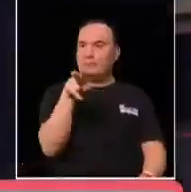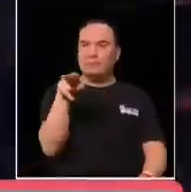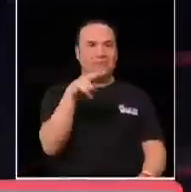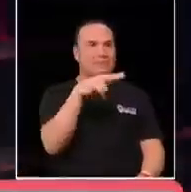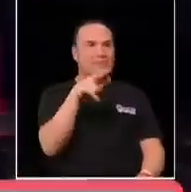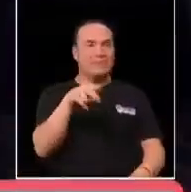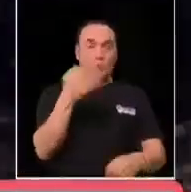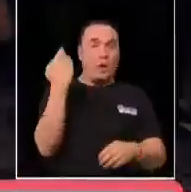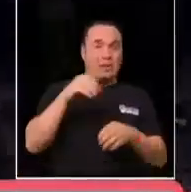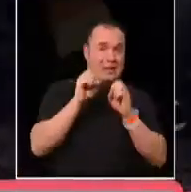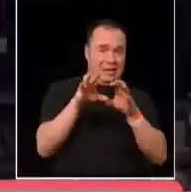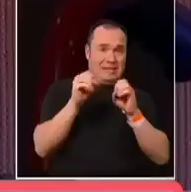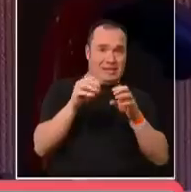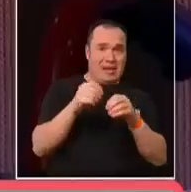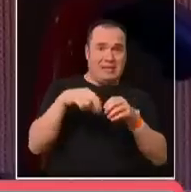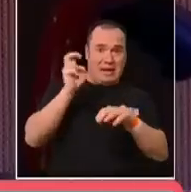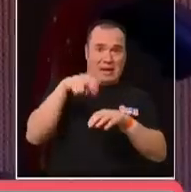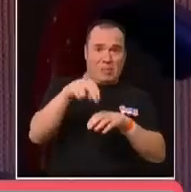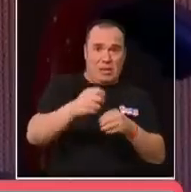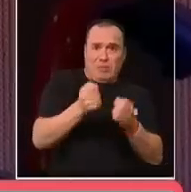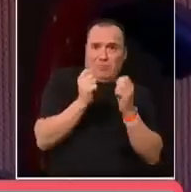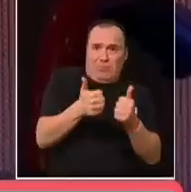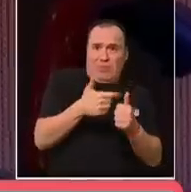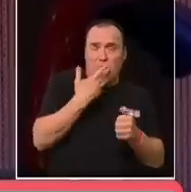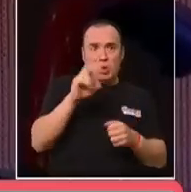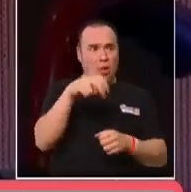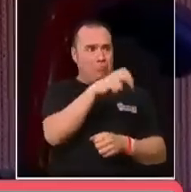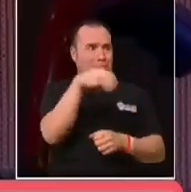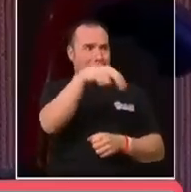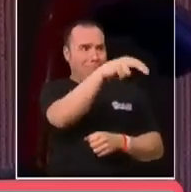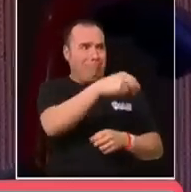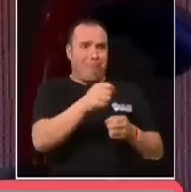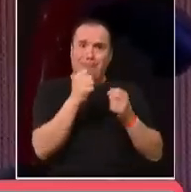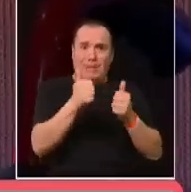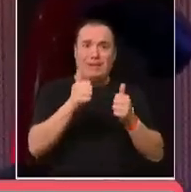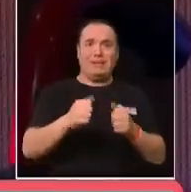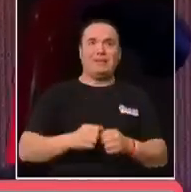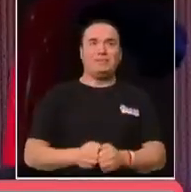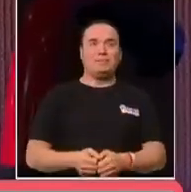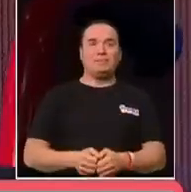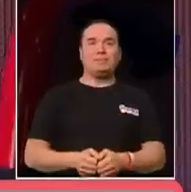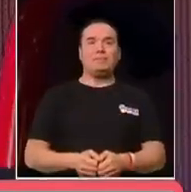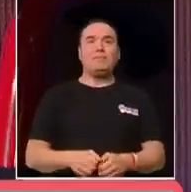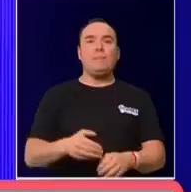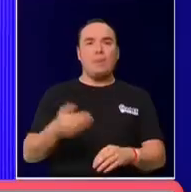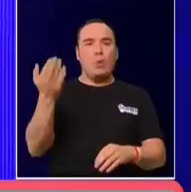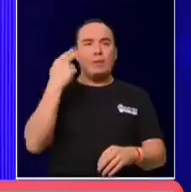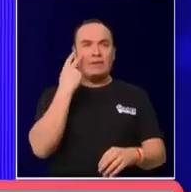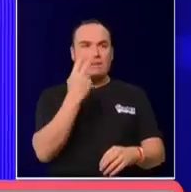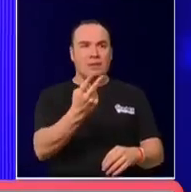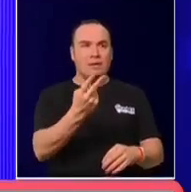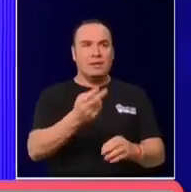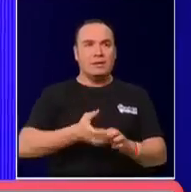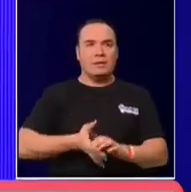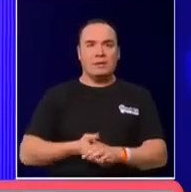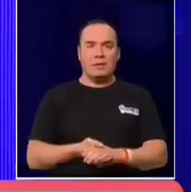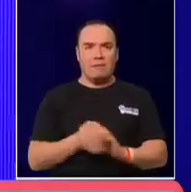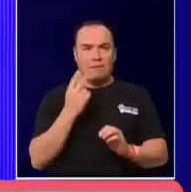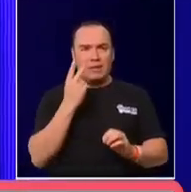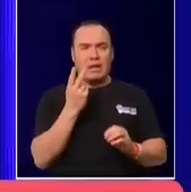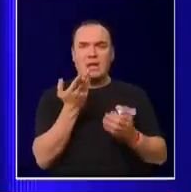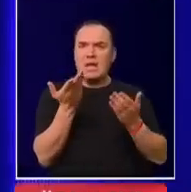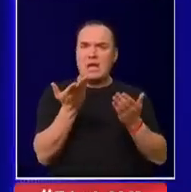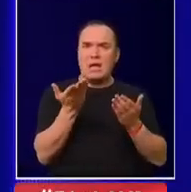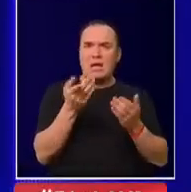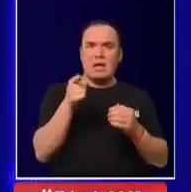caminar, Josefa, porque está muy sólido ahí. Mario. Yo veía la fuerza de la Josefa en la nota, que es